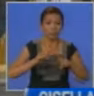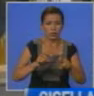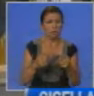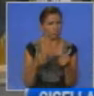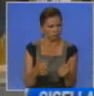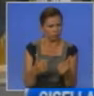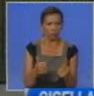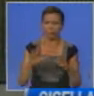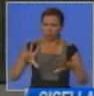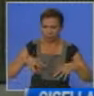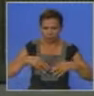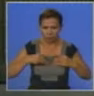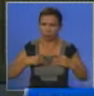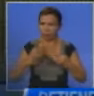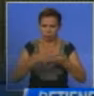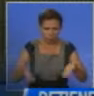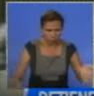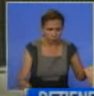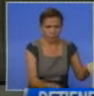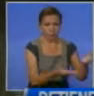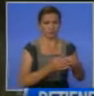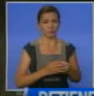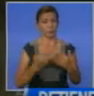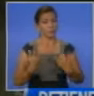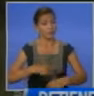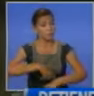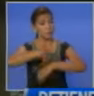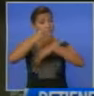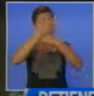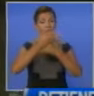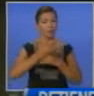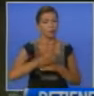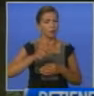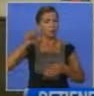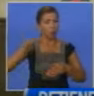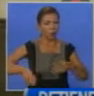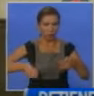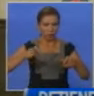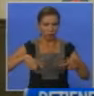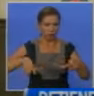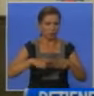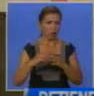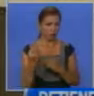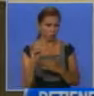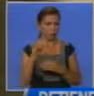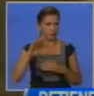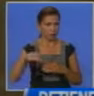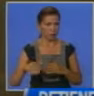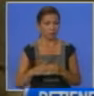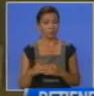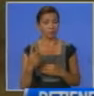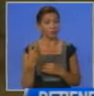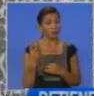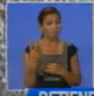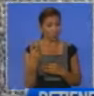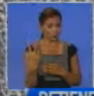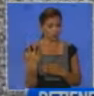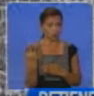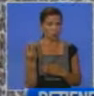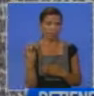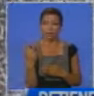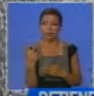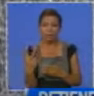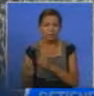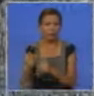determine responsabilidades. La audiencia se estableció esta mañana en el juzgado de menores, hasta donde llegaron los dos jóvenes de solo 13 años, la